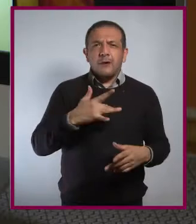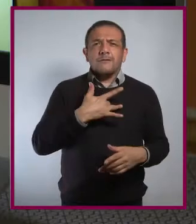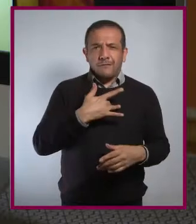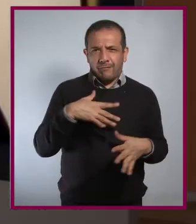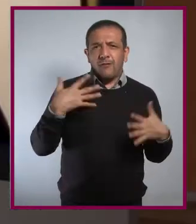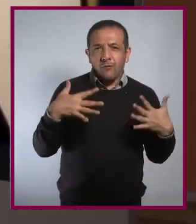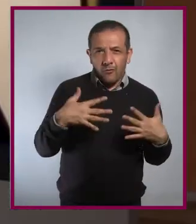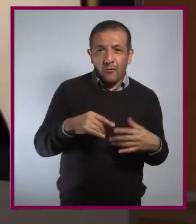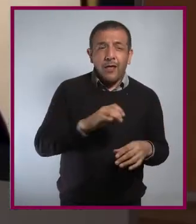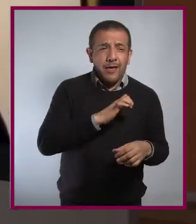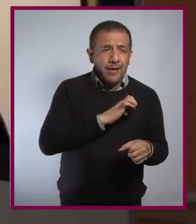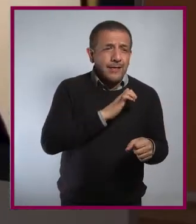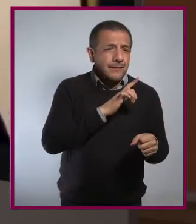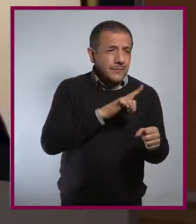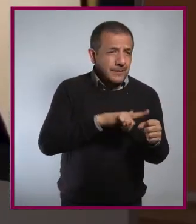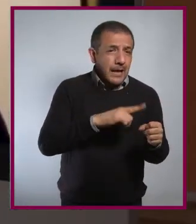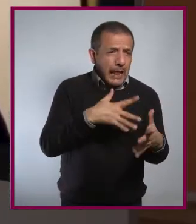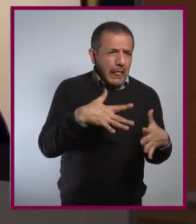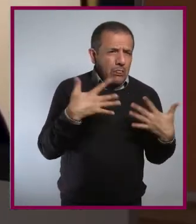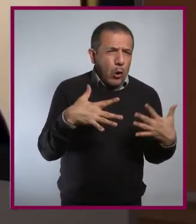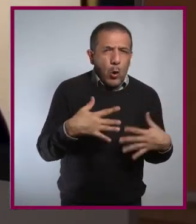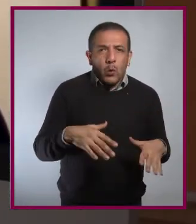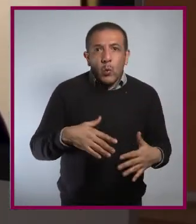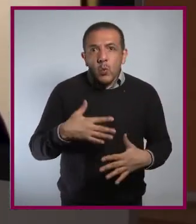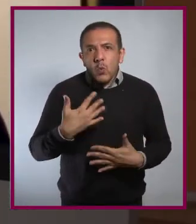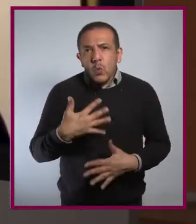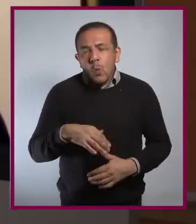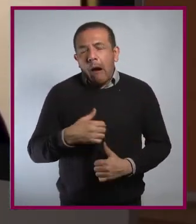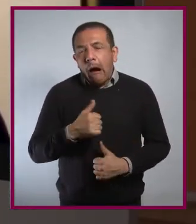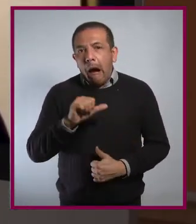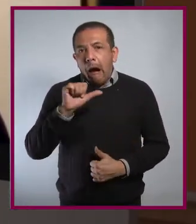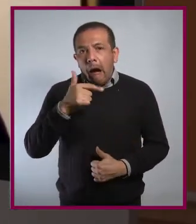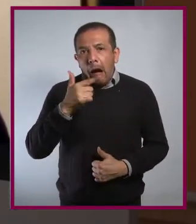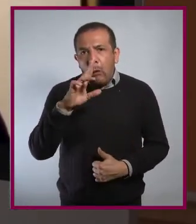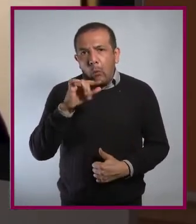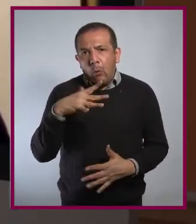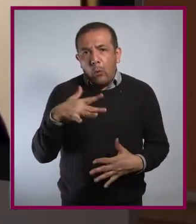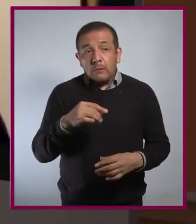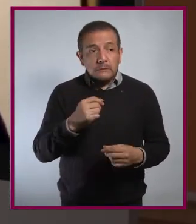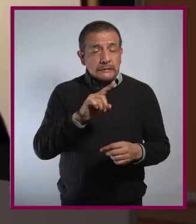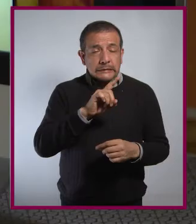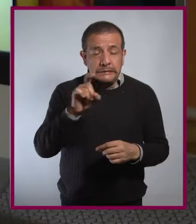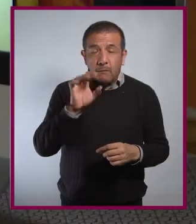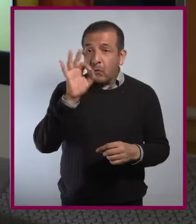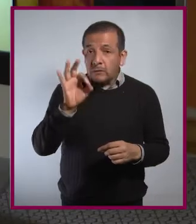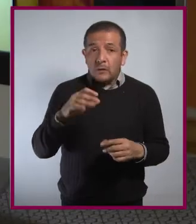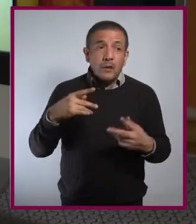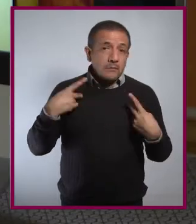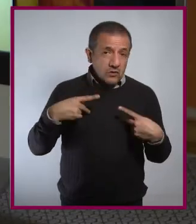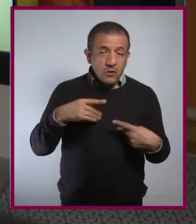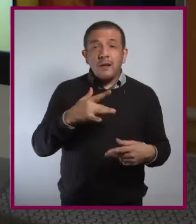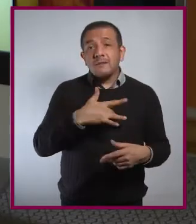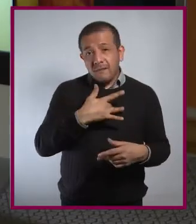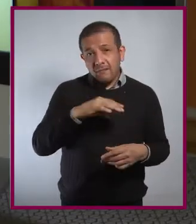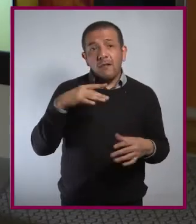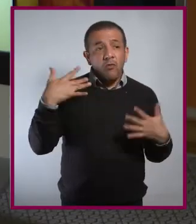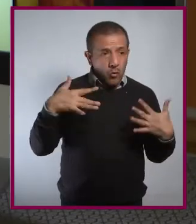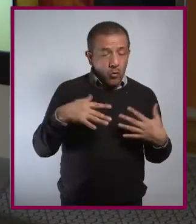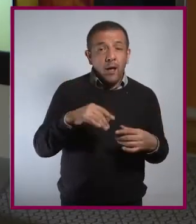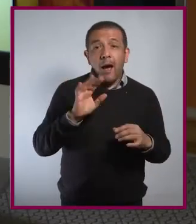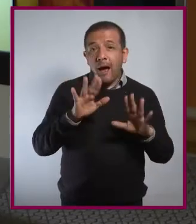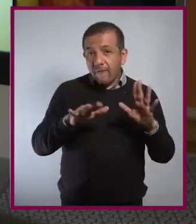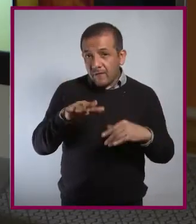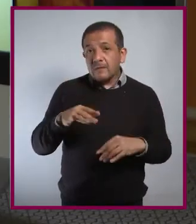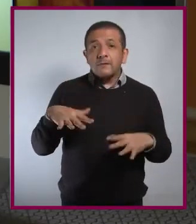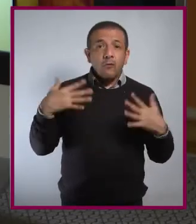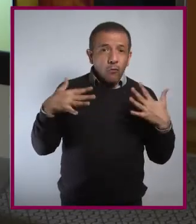tenido dolor? Especialmente dolor agudo, seguramente el 100% de las personas. Les diría que el dolor